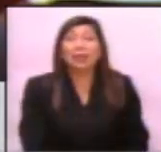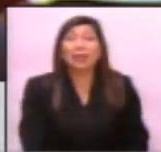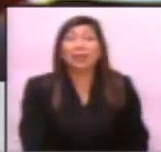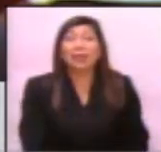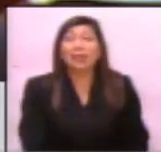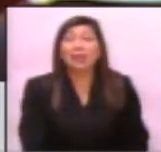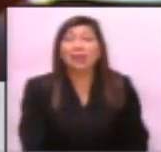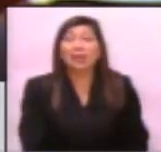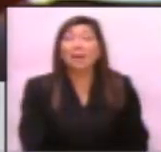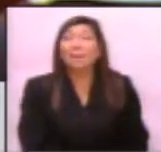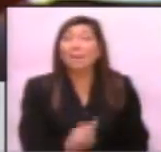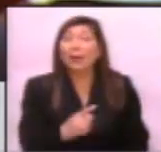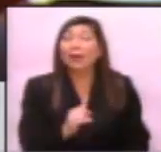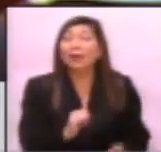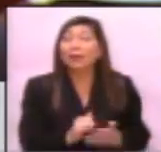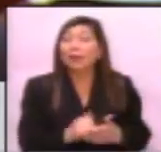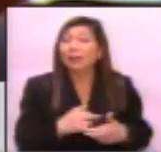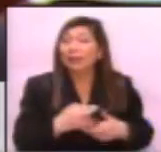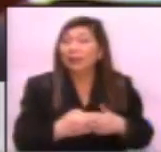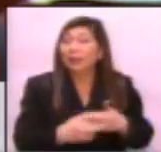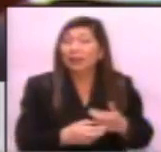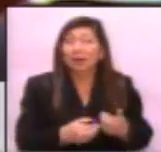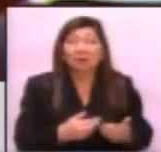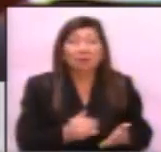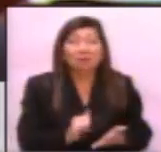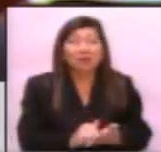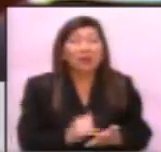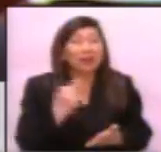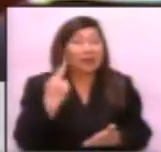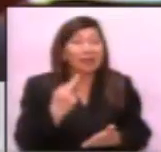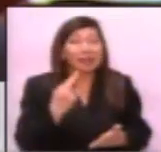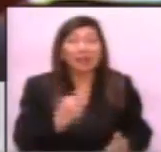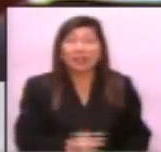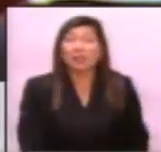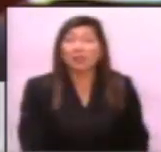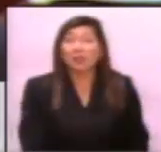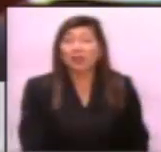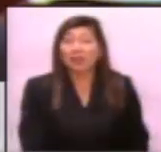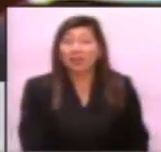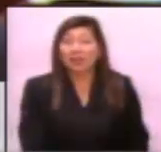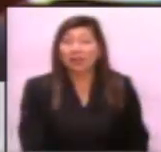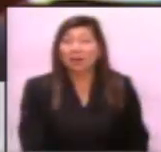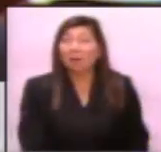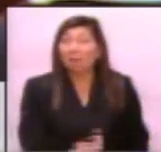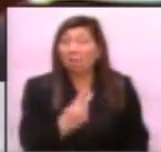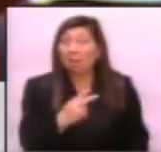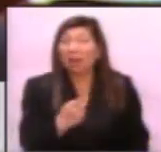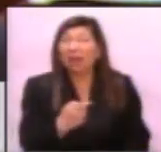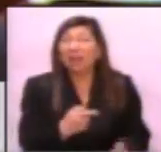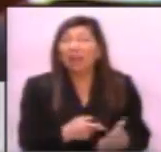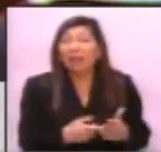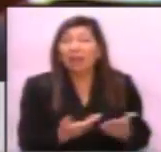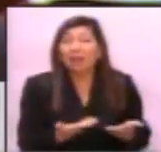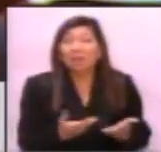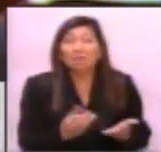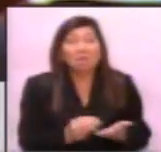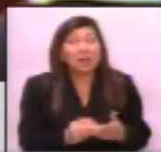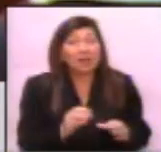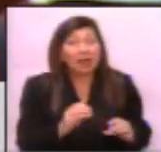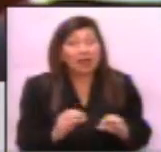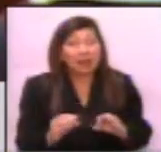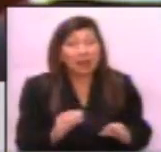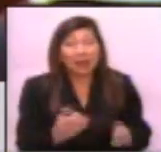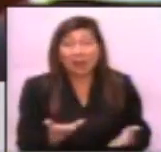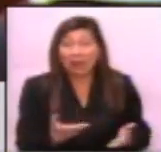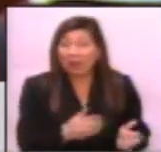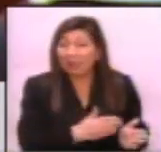correspondientes para que se produzca un procedimiento razonable y tomar una decisión en un asunto tan delicado